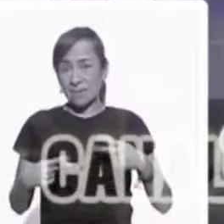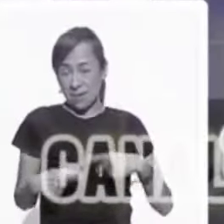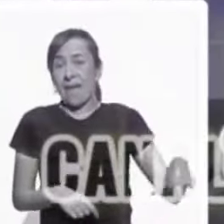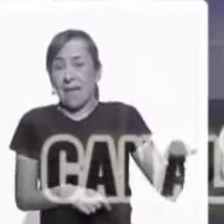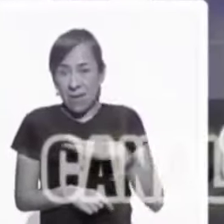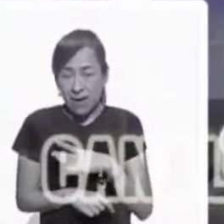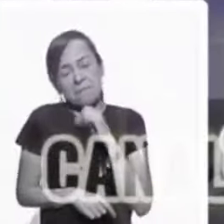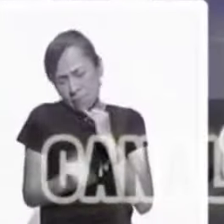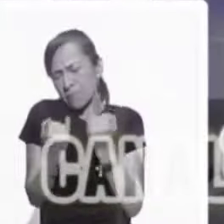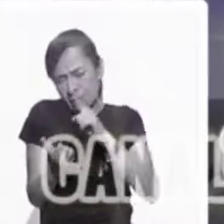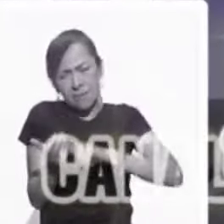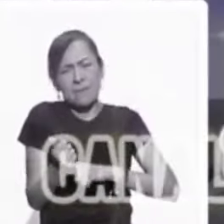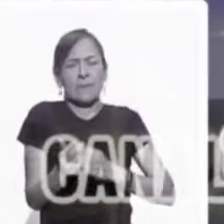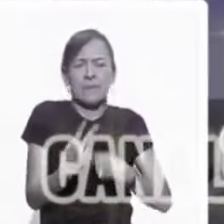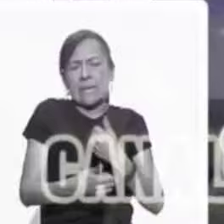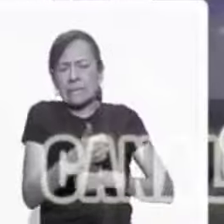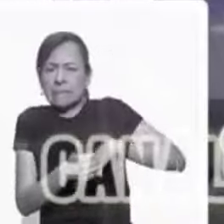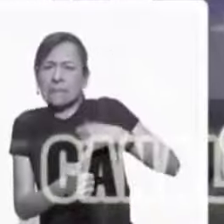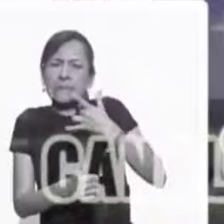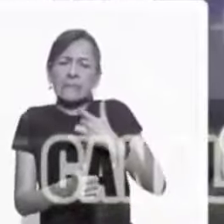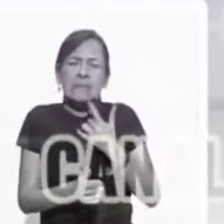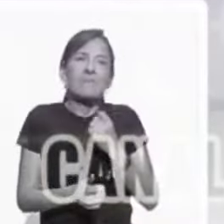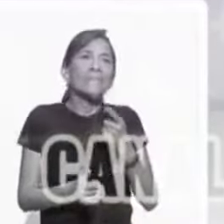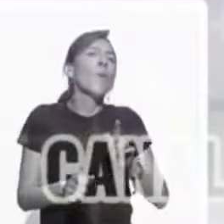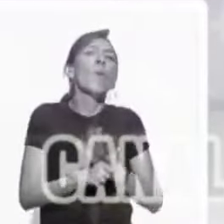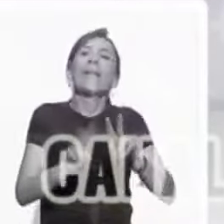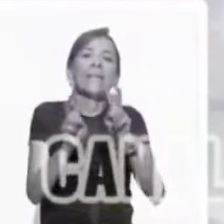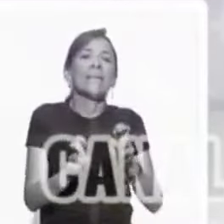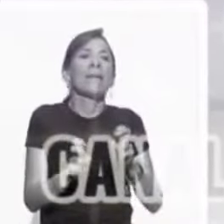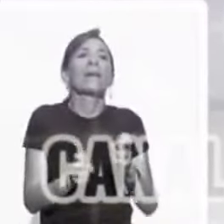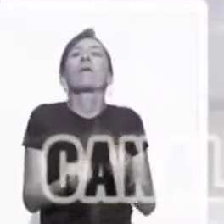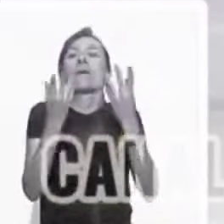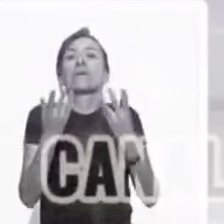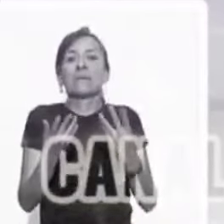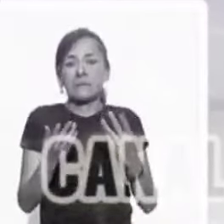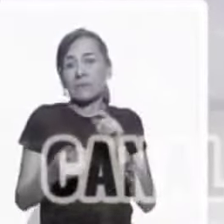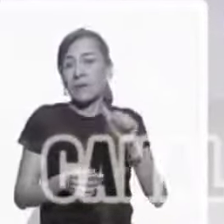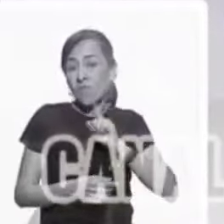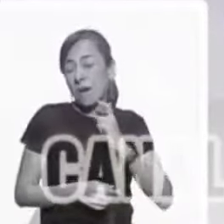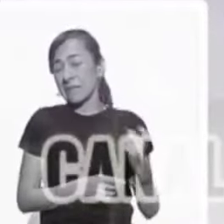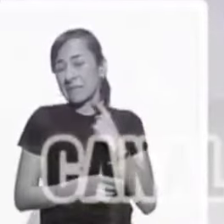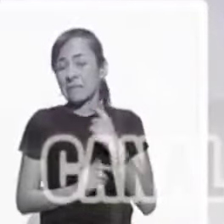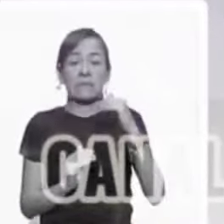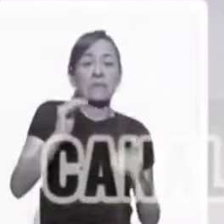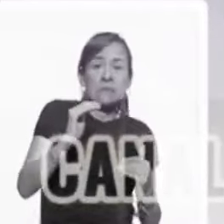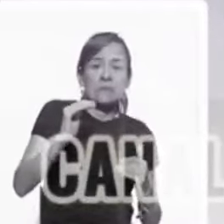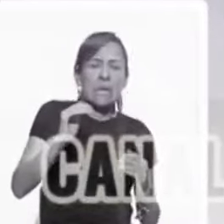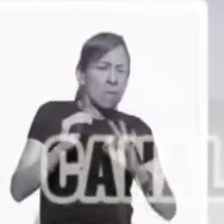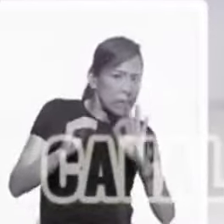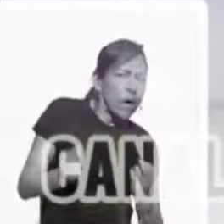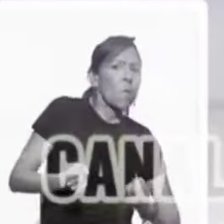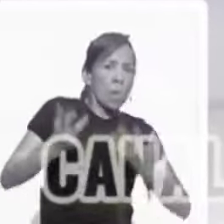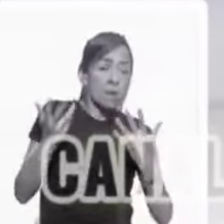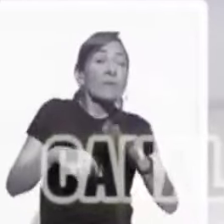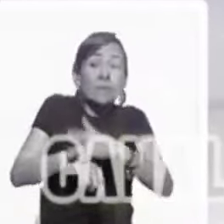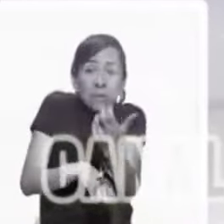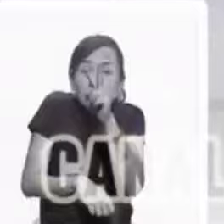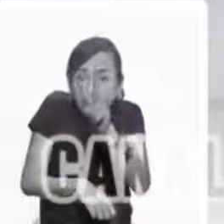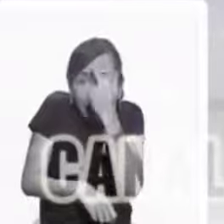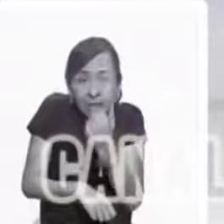eh el el nivel de feminicidio no el nivel de desigualdad precisamente por eso es necesario Un gobierno del pueblo porque hay muchas desigualdades que es